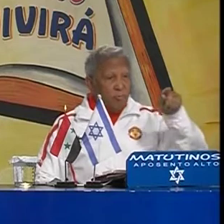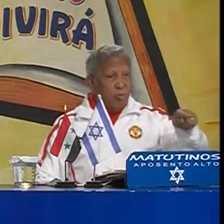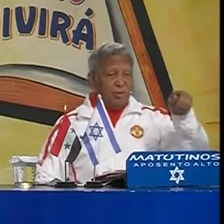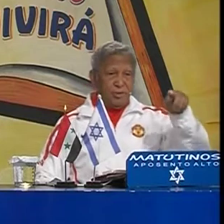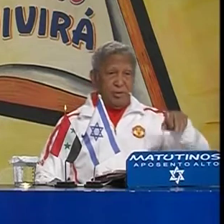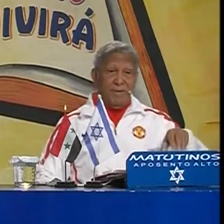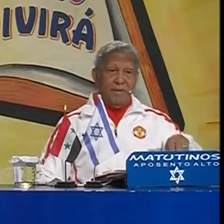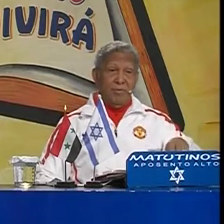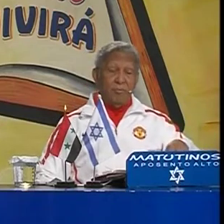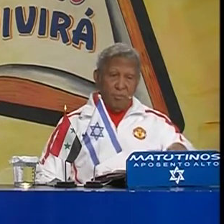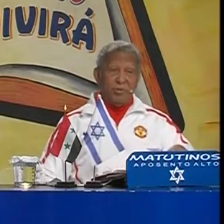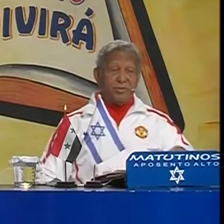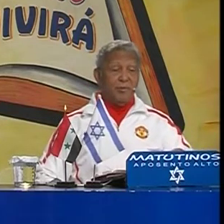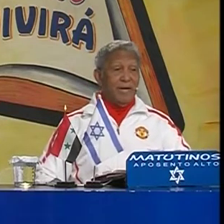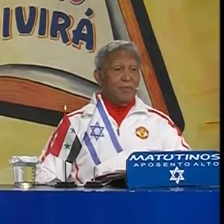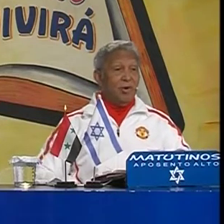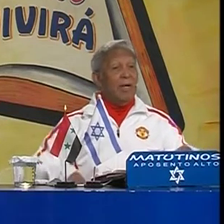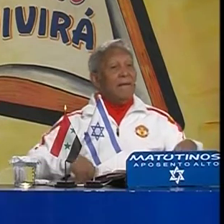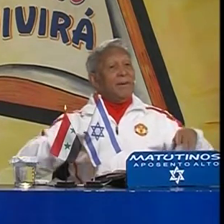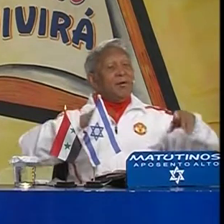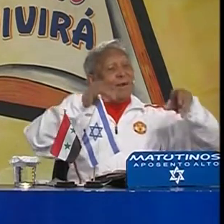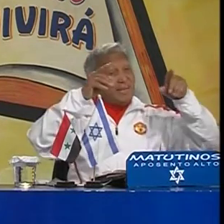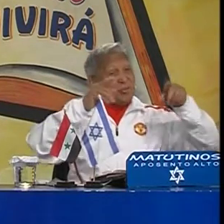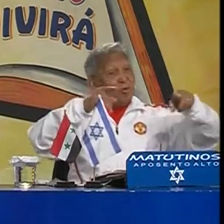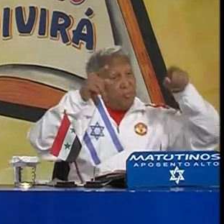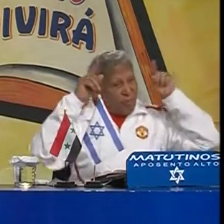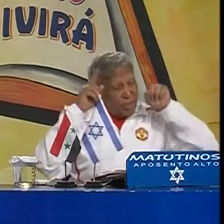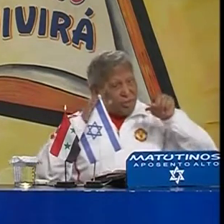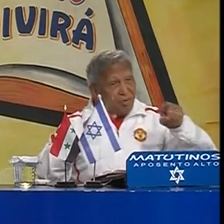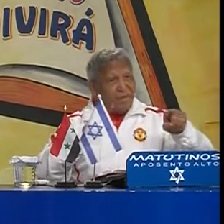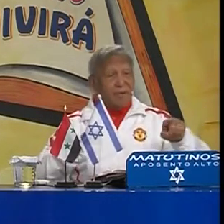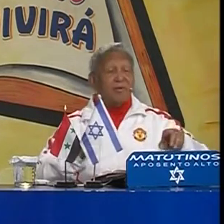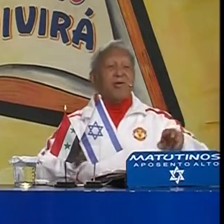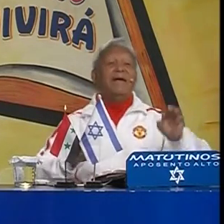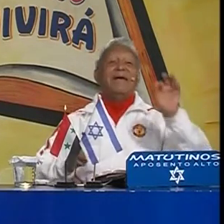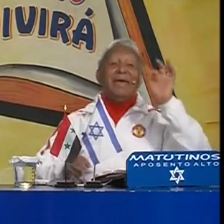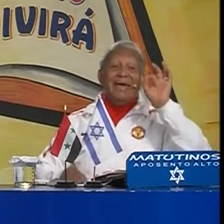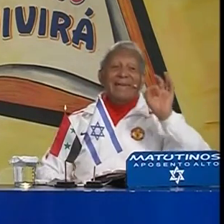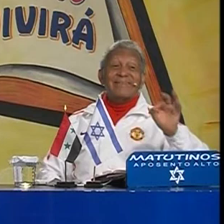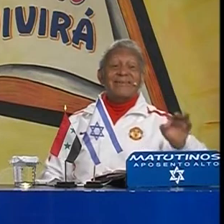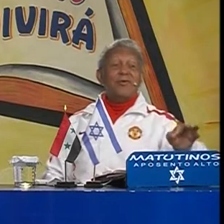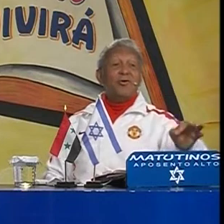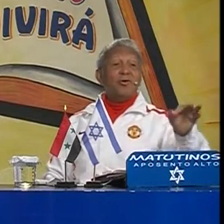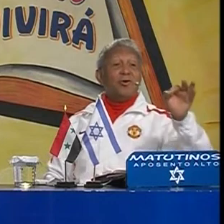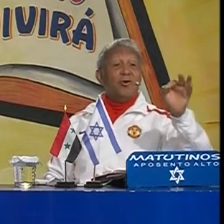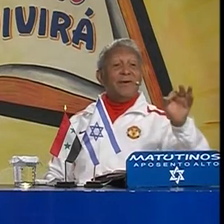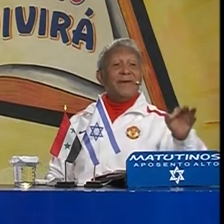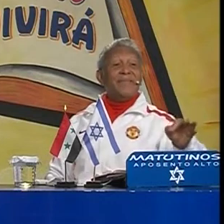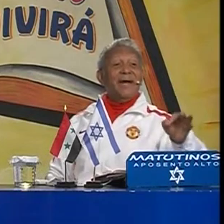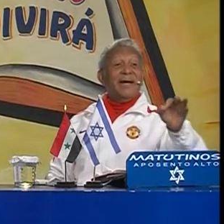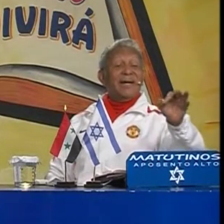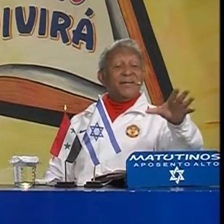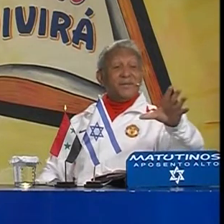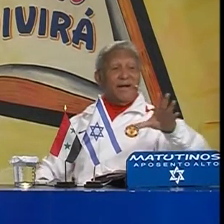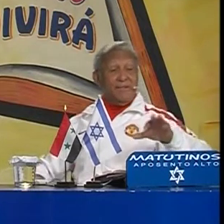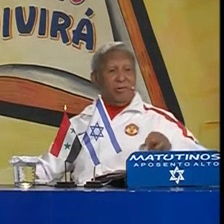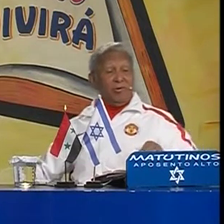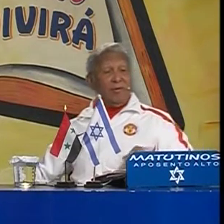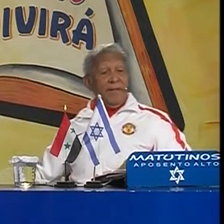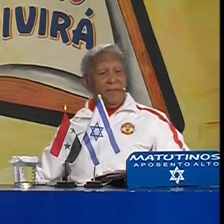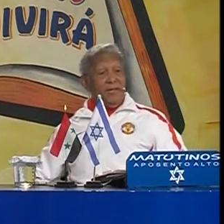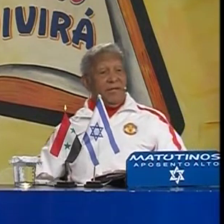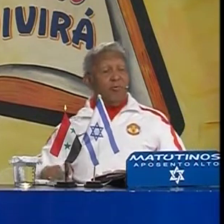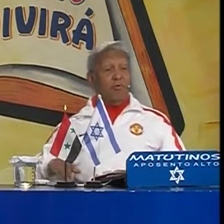hermanos, muy soberbio, pero eso muy soberbio, el Señor los está